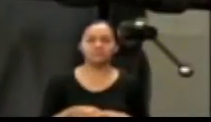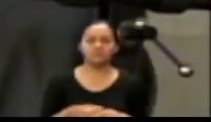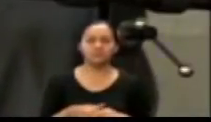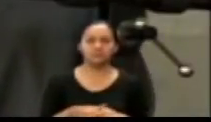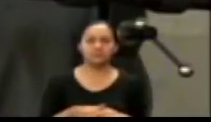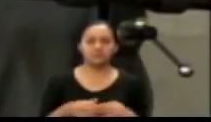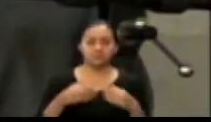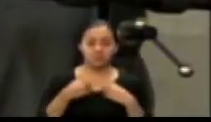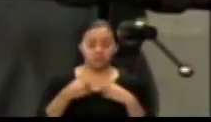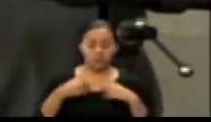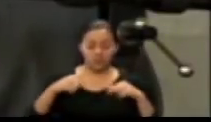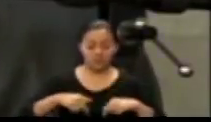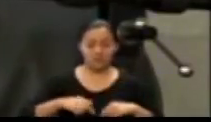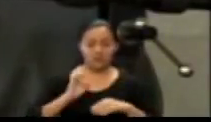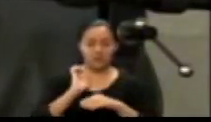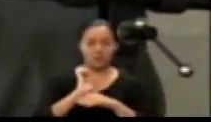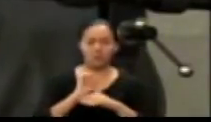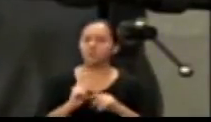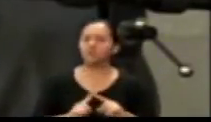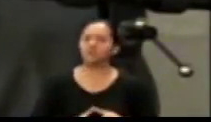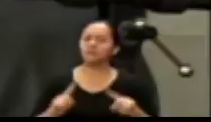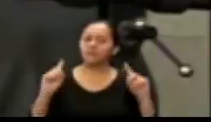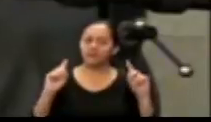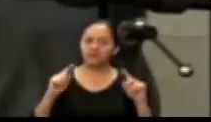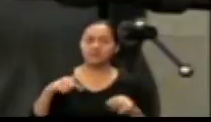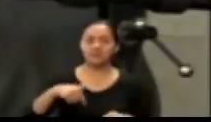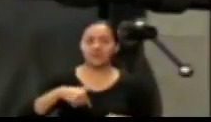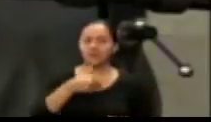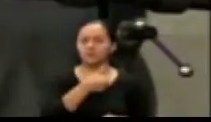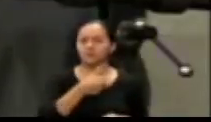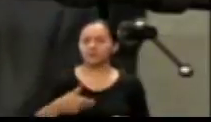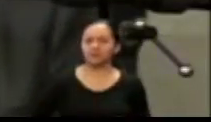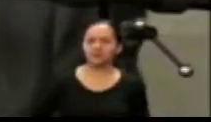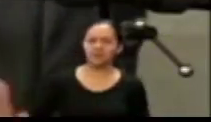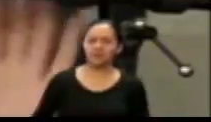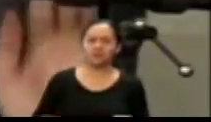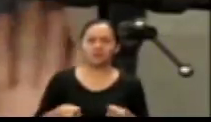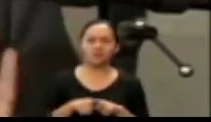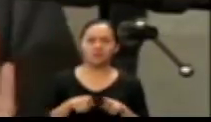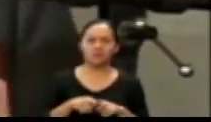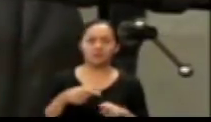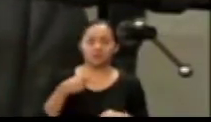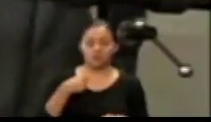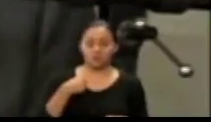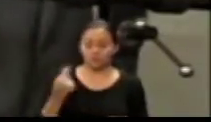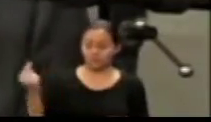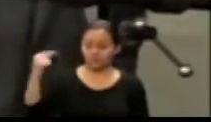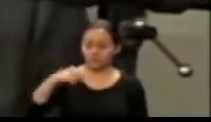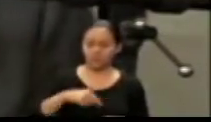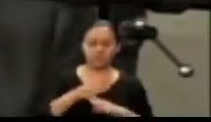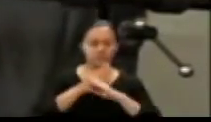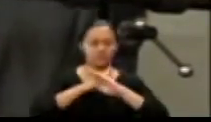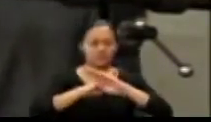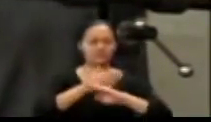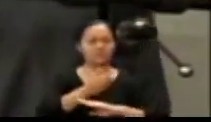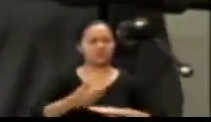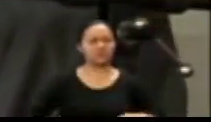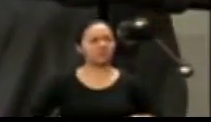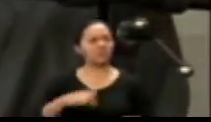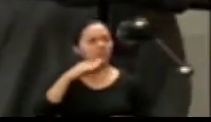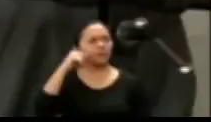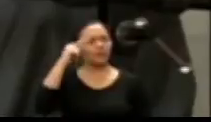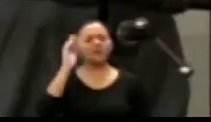cambio yo aquí noto que hay un presidente que es la expresión. Yo no estoy aquí para defender el presidente, yo soy italiano,